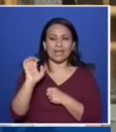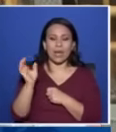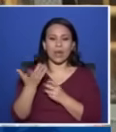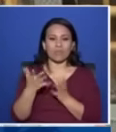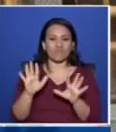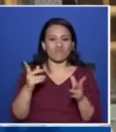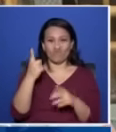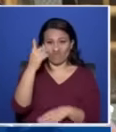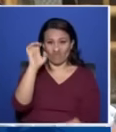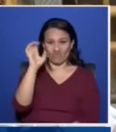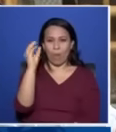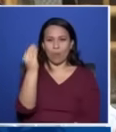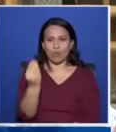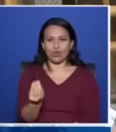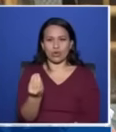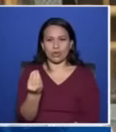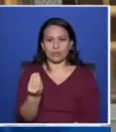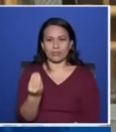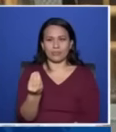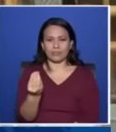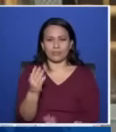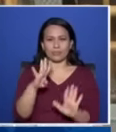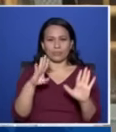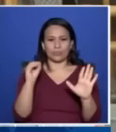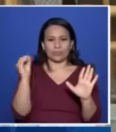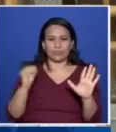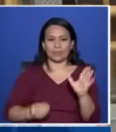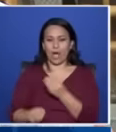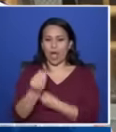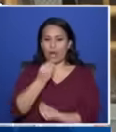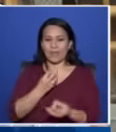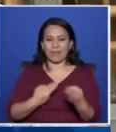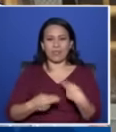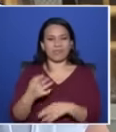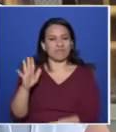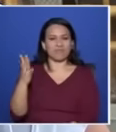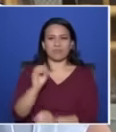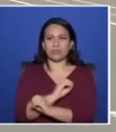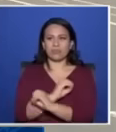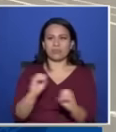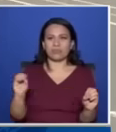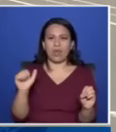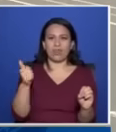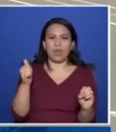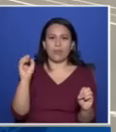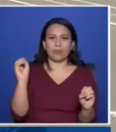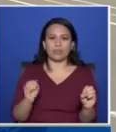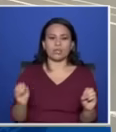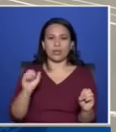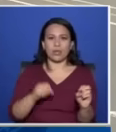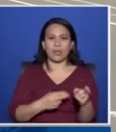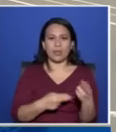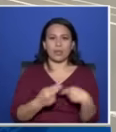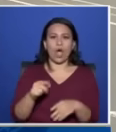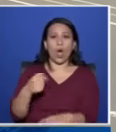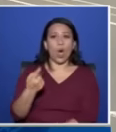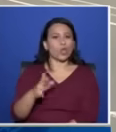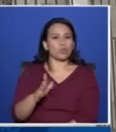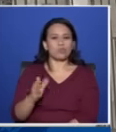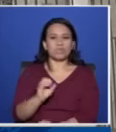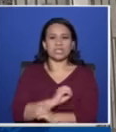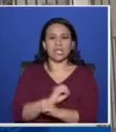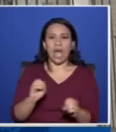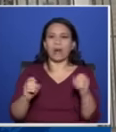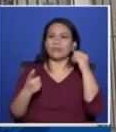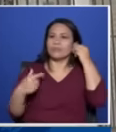No resultó como esperábamos y se quedó el 90% de marisco. No se vendió, apenas un 10% se vendió. En los hoteles la situación es